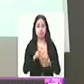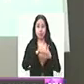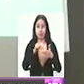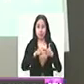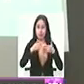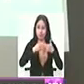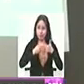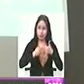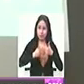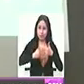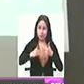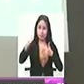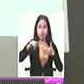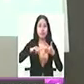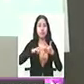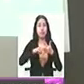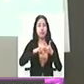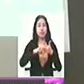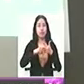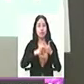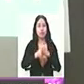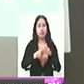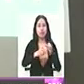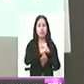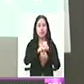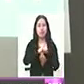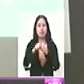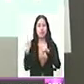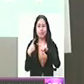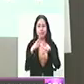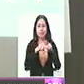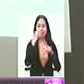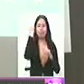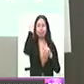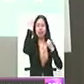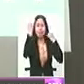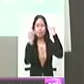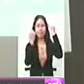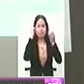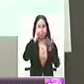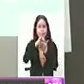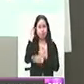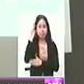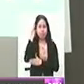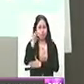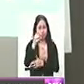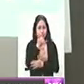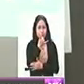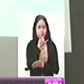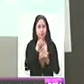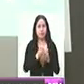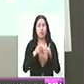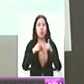inician publicaciones de las distintas proyecciones que se han dado en el país de